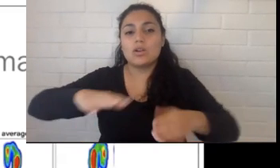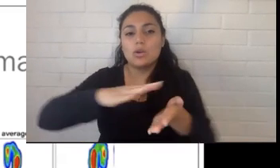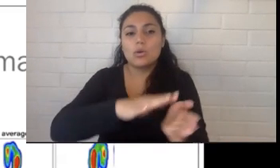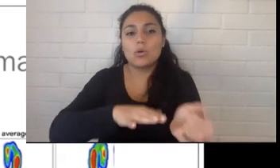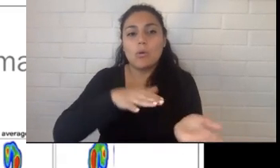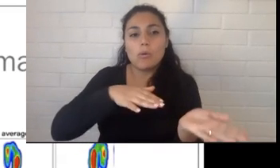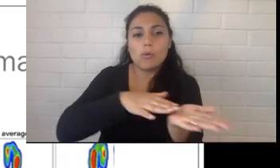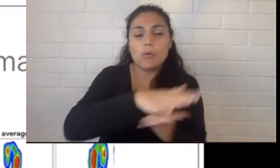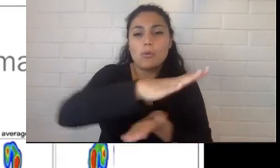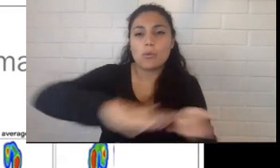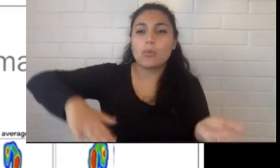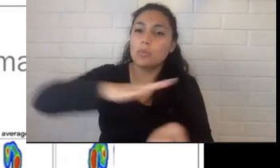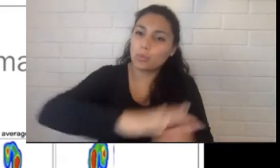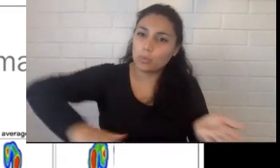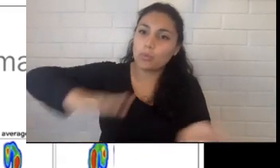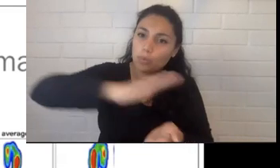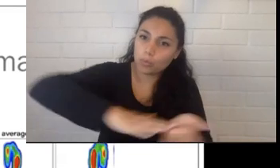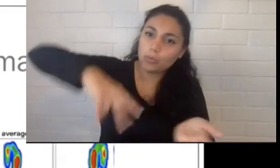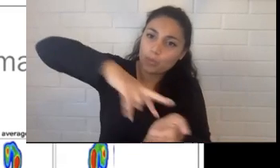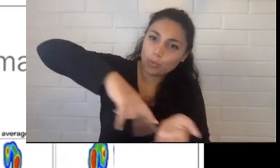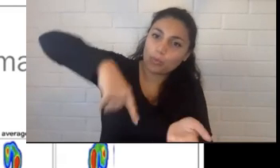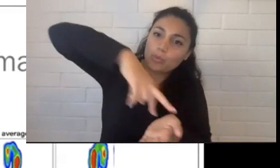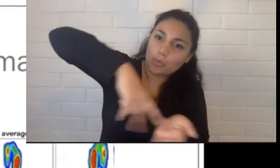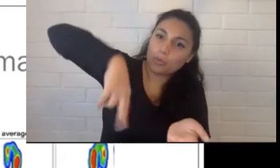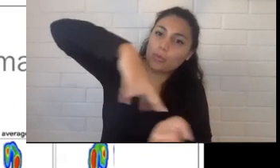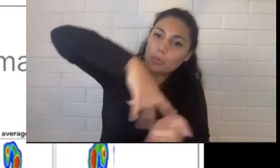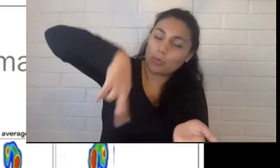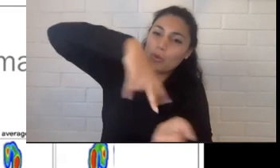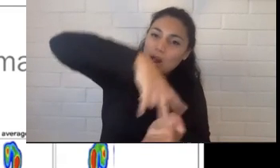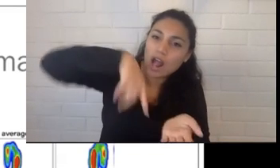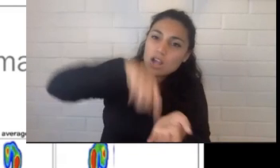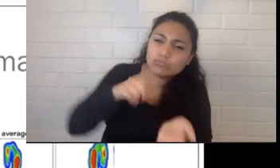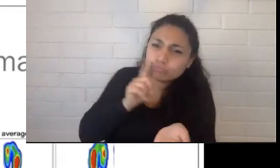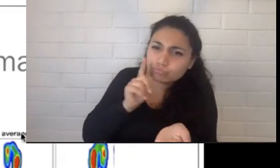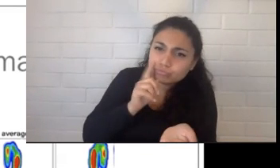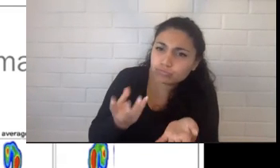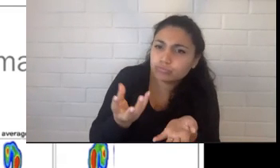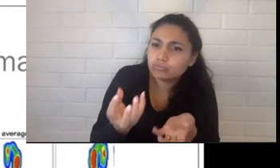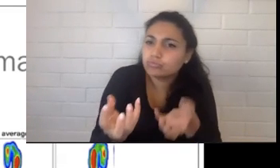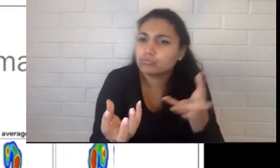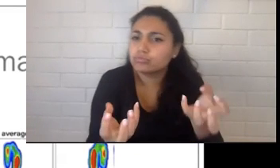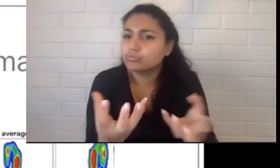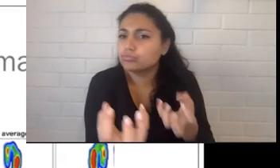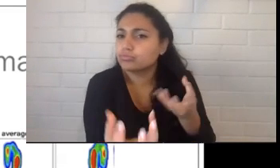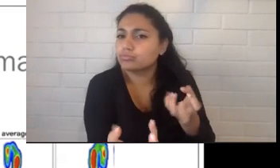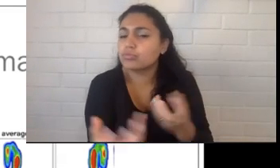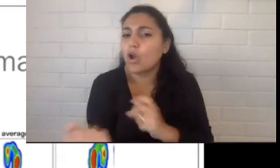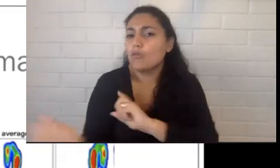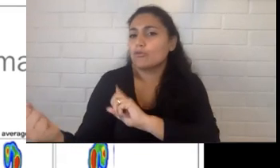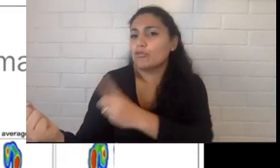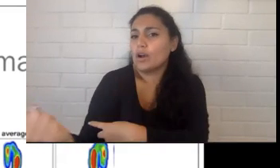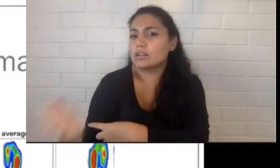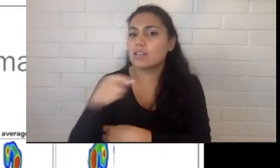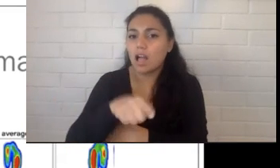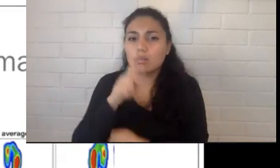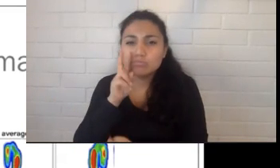treadmill que se encuentra con sensores de fuerza, ¿ya? Y acá a mano derecha tenemos un pie, ya